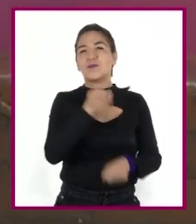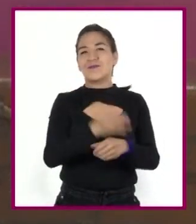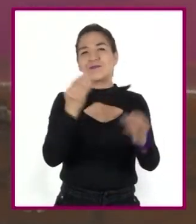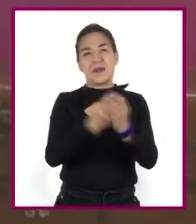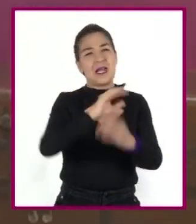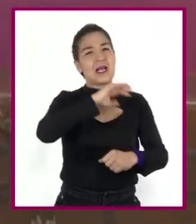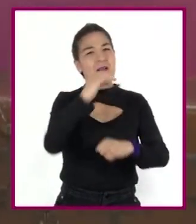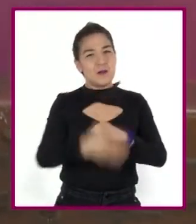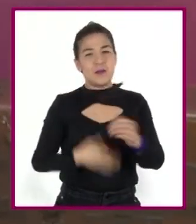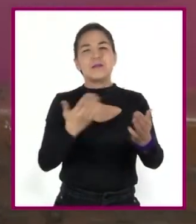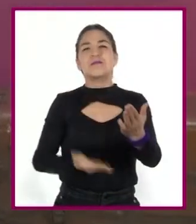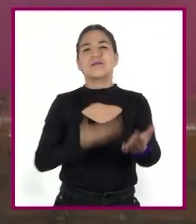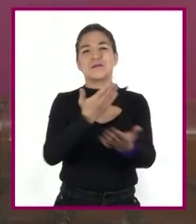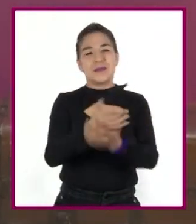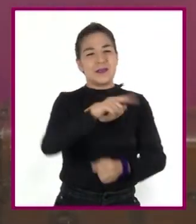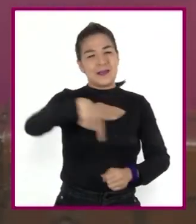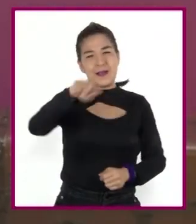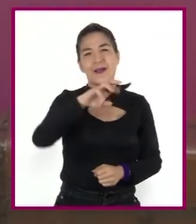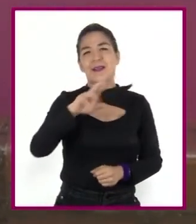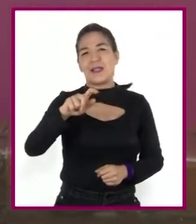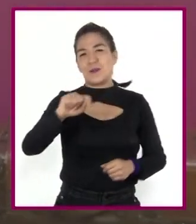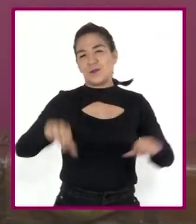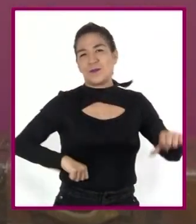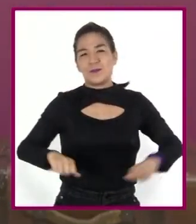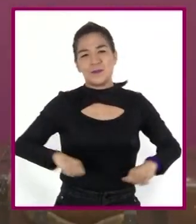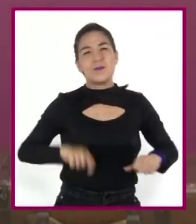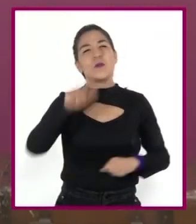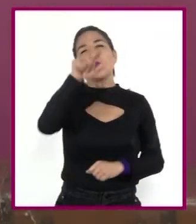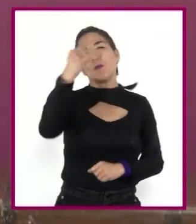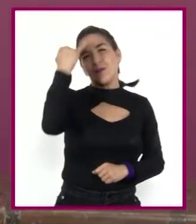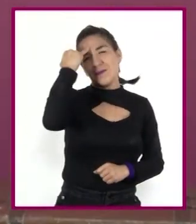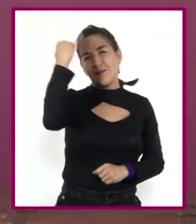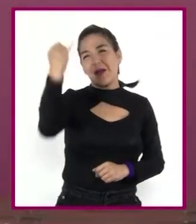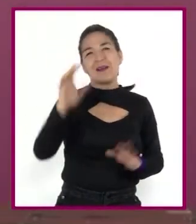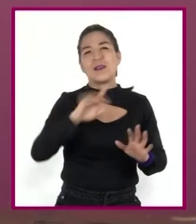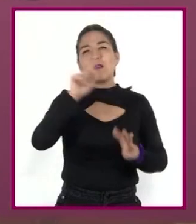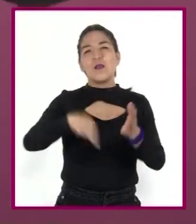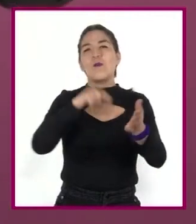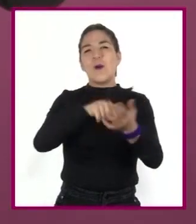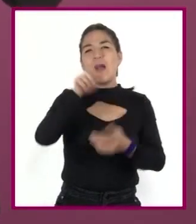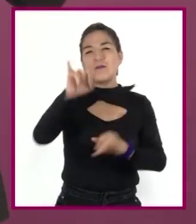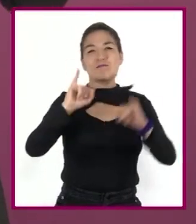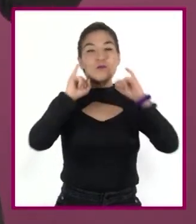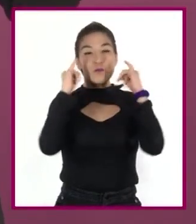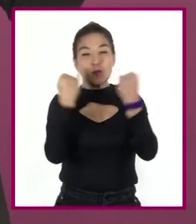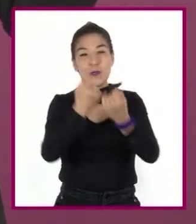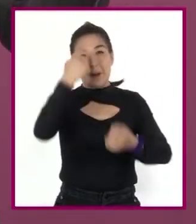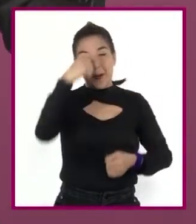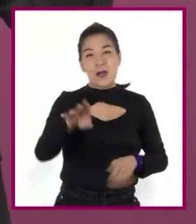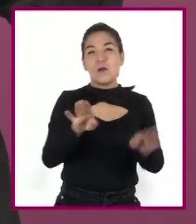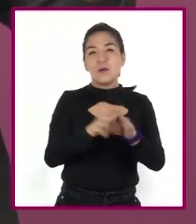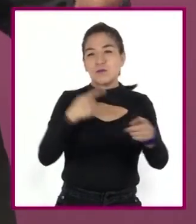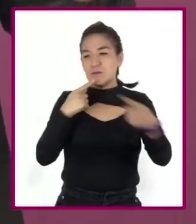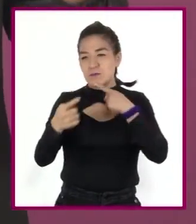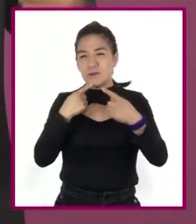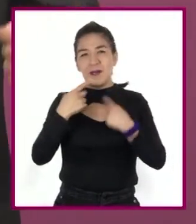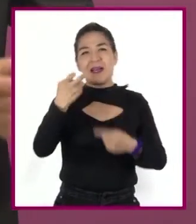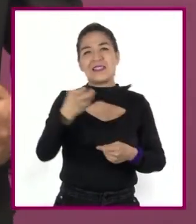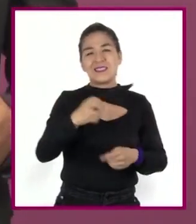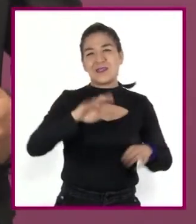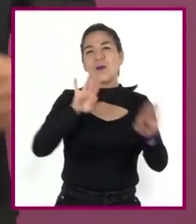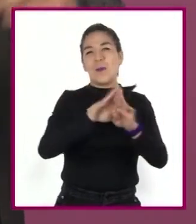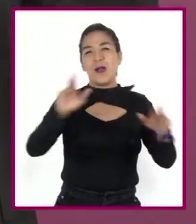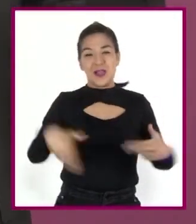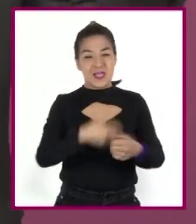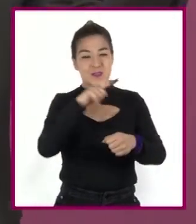les propongo el siguiente reto. Imaginen que están en la junta que dará origen a una organización de naciones